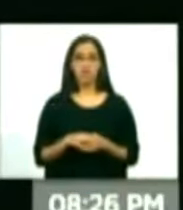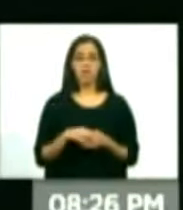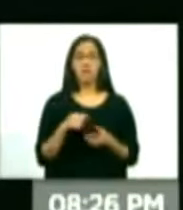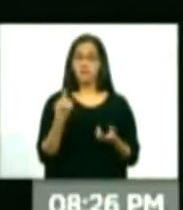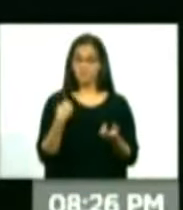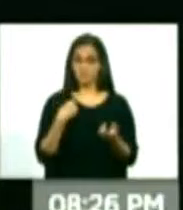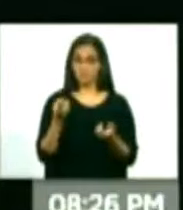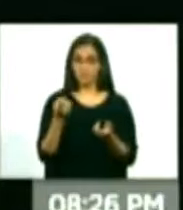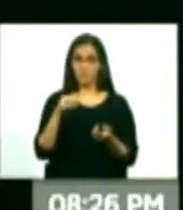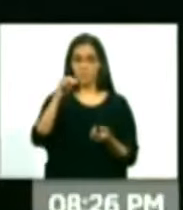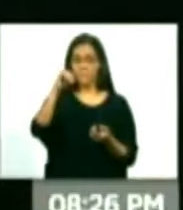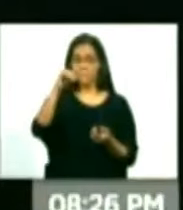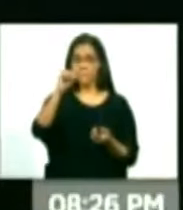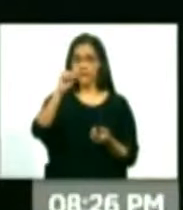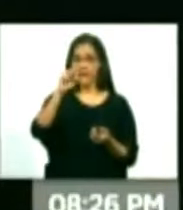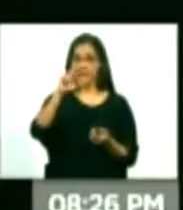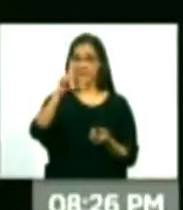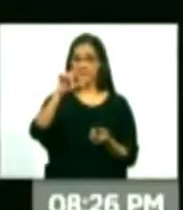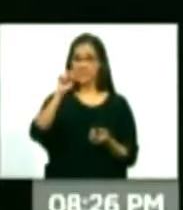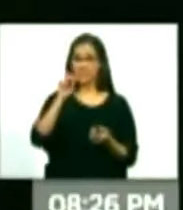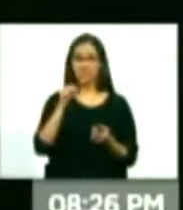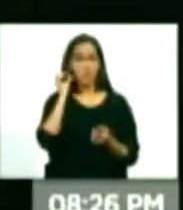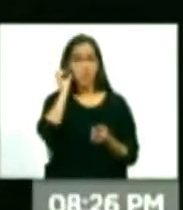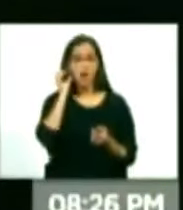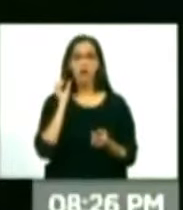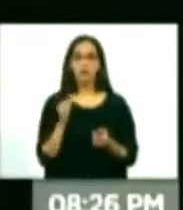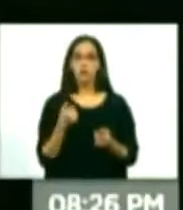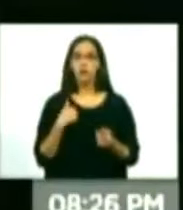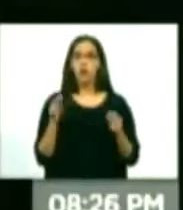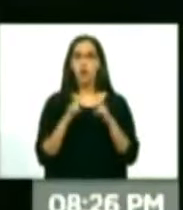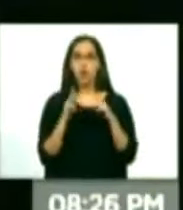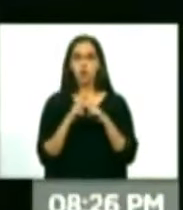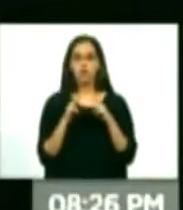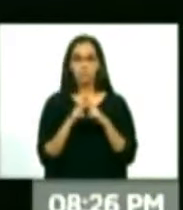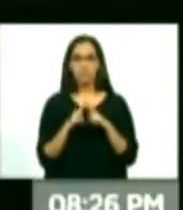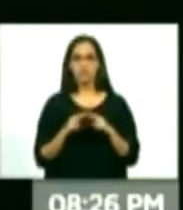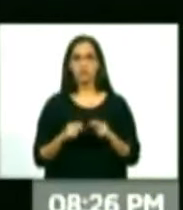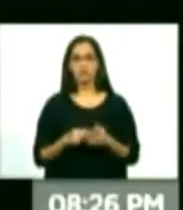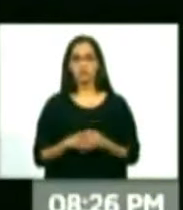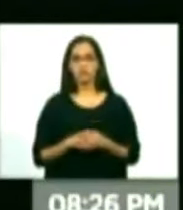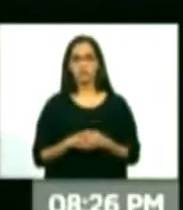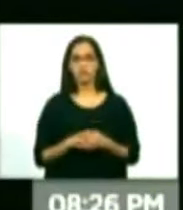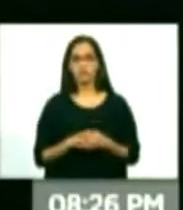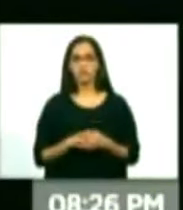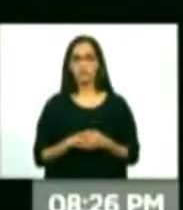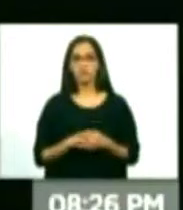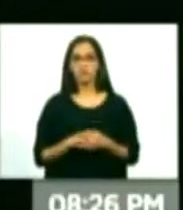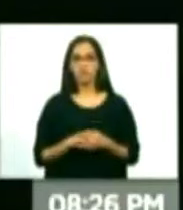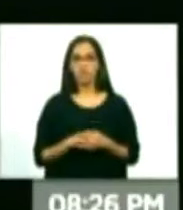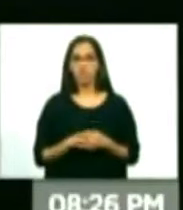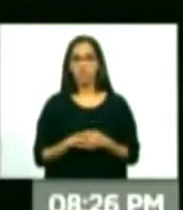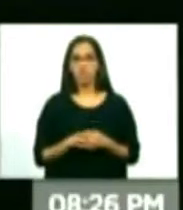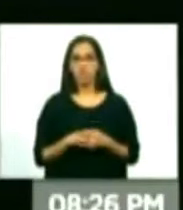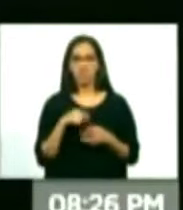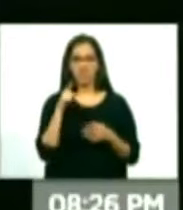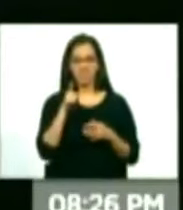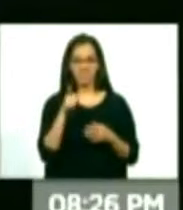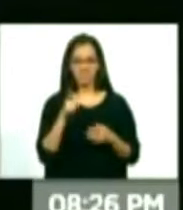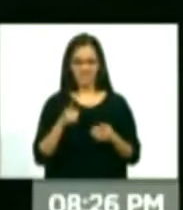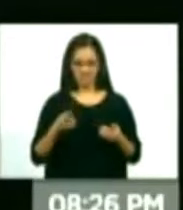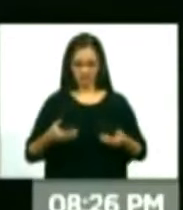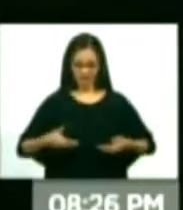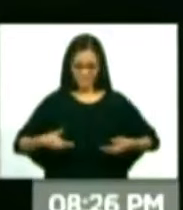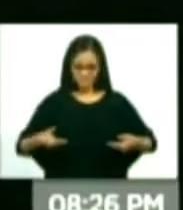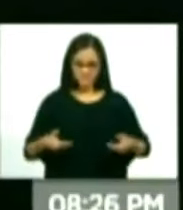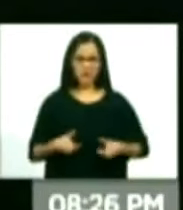Marlene, las mujeres son, por eso yo tengo conocimiento de causa de la fiereza de